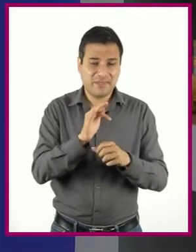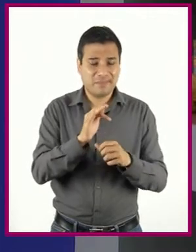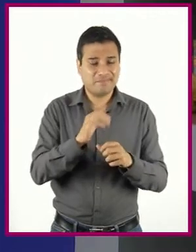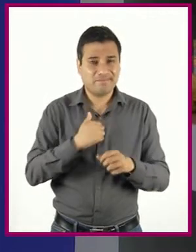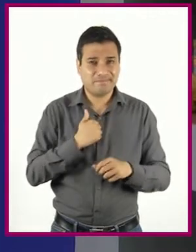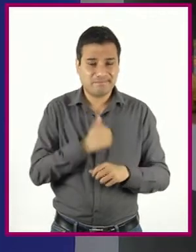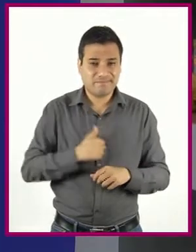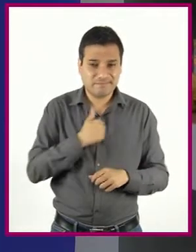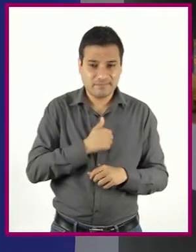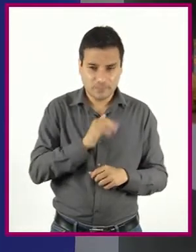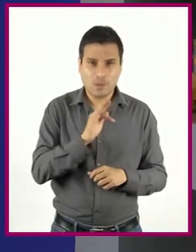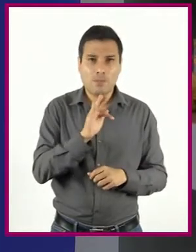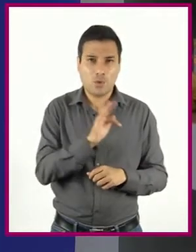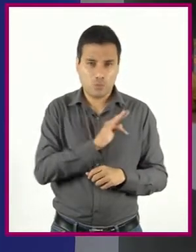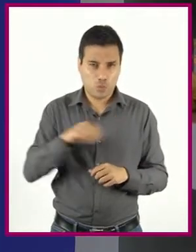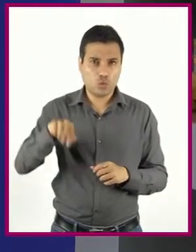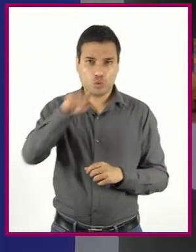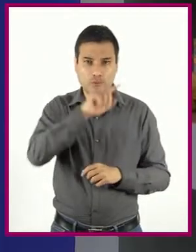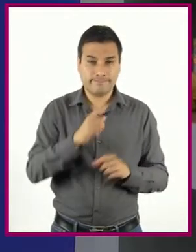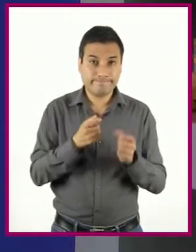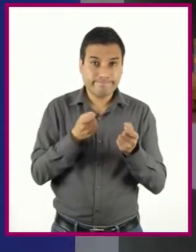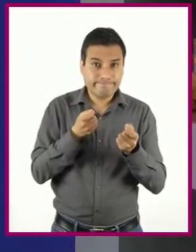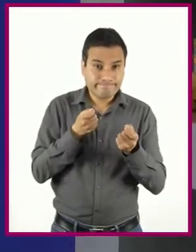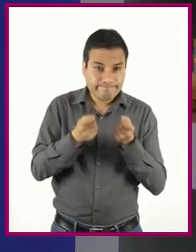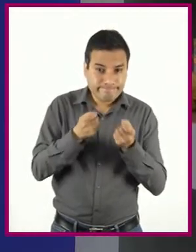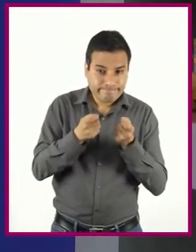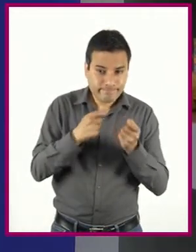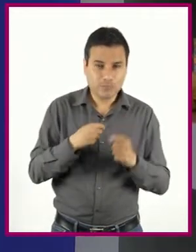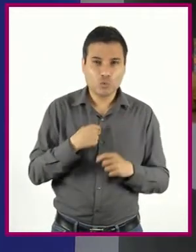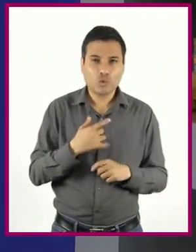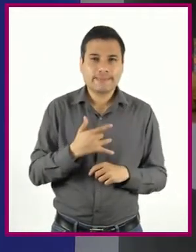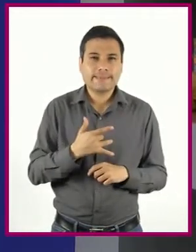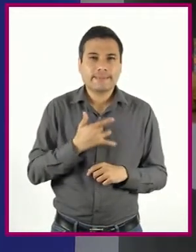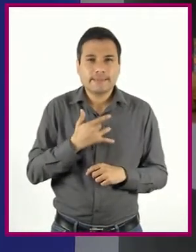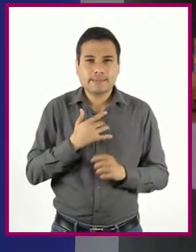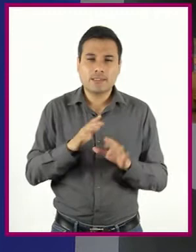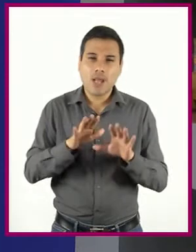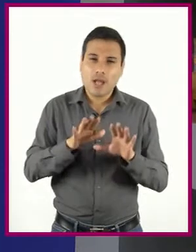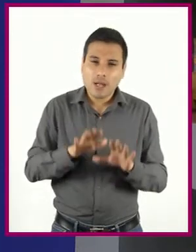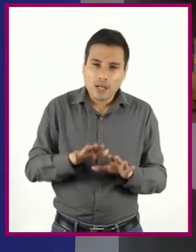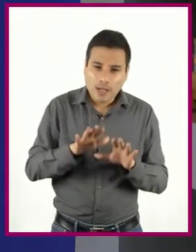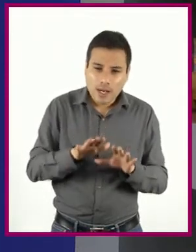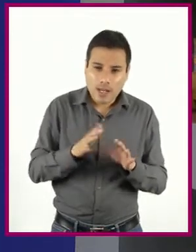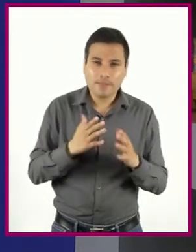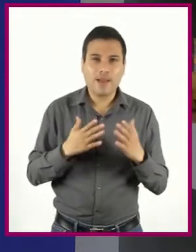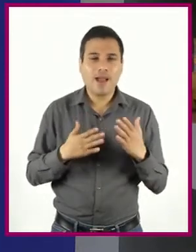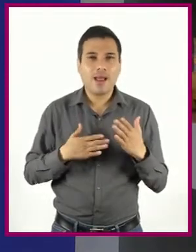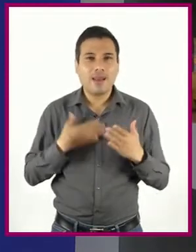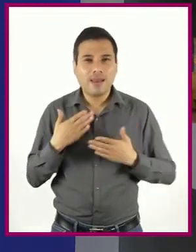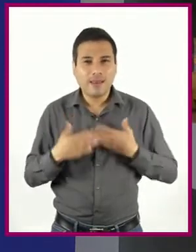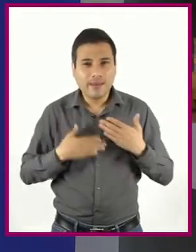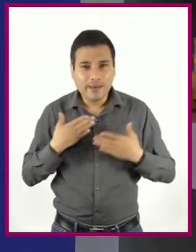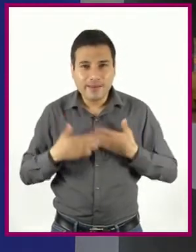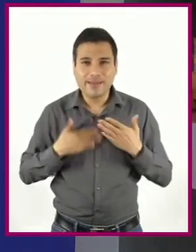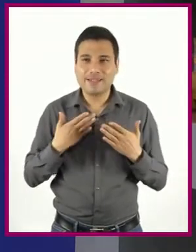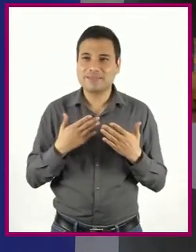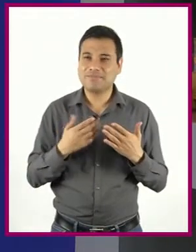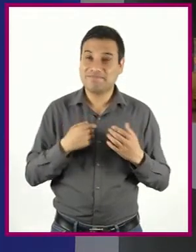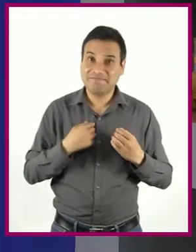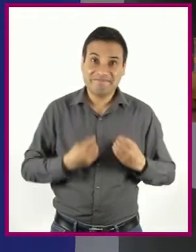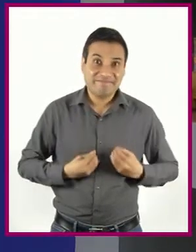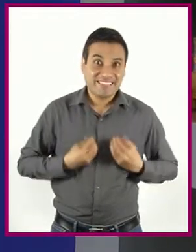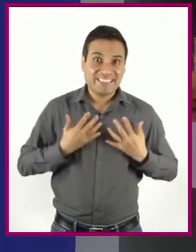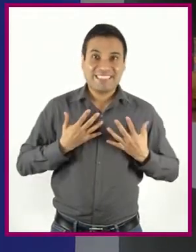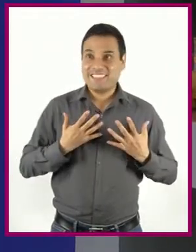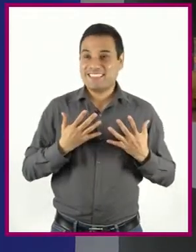mediante diversas estrategias que nos ayuden a sentir calma, alegría y disposición de hacer lo que